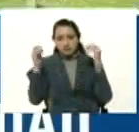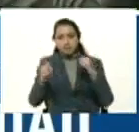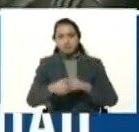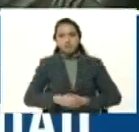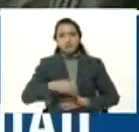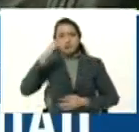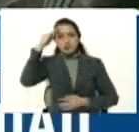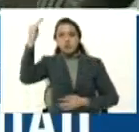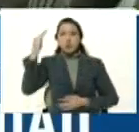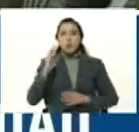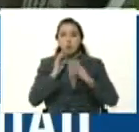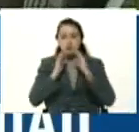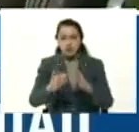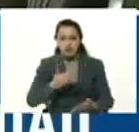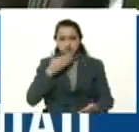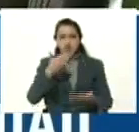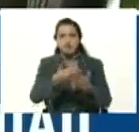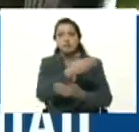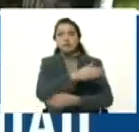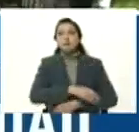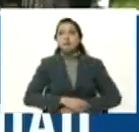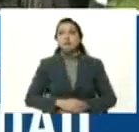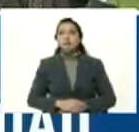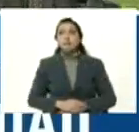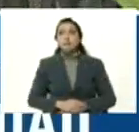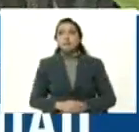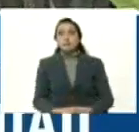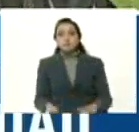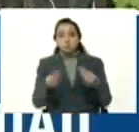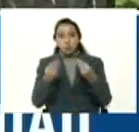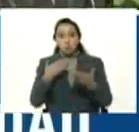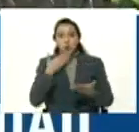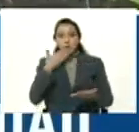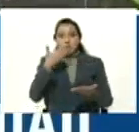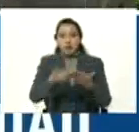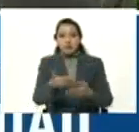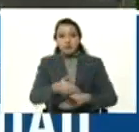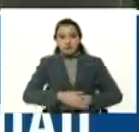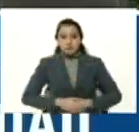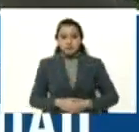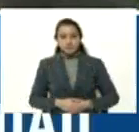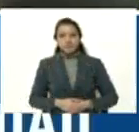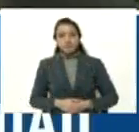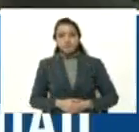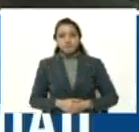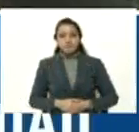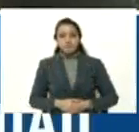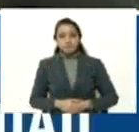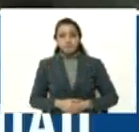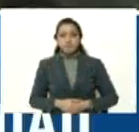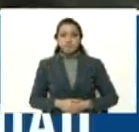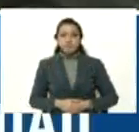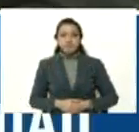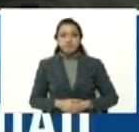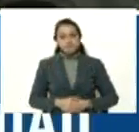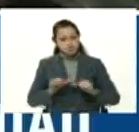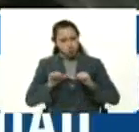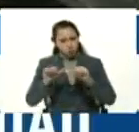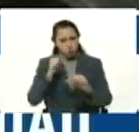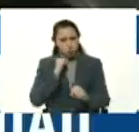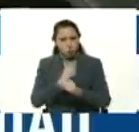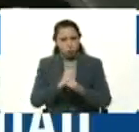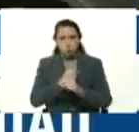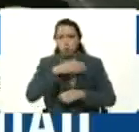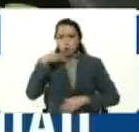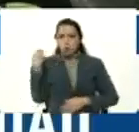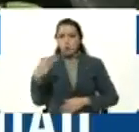Dios lo bendiga. Gracias. Muchas gracias, vale. Gracias. Muchas gracias. Sigan adelante. Mira, la